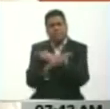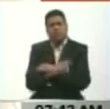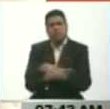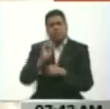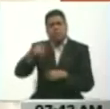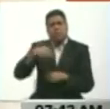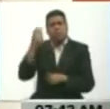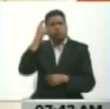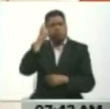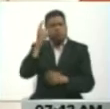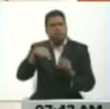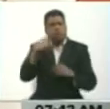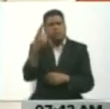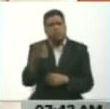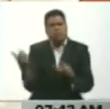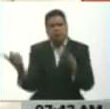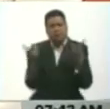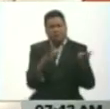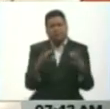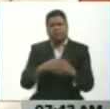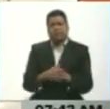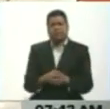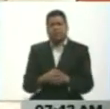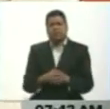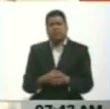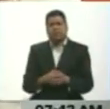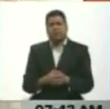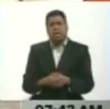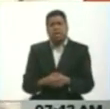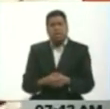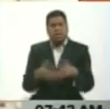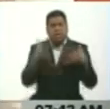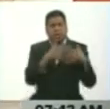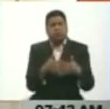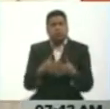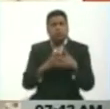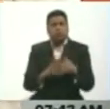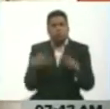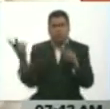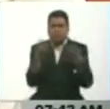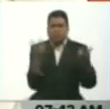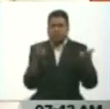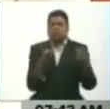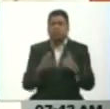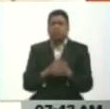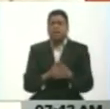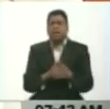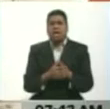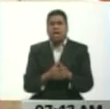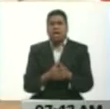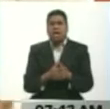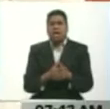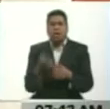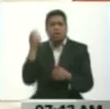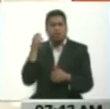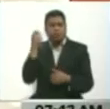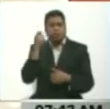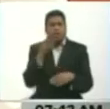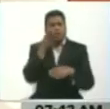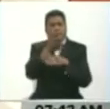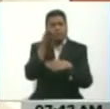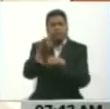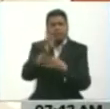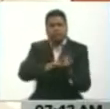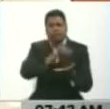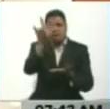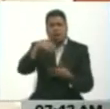después de una visita de diputados y diputadas de la oposición allá al Congreso norteamericano, días después se renovó esa ley que ya había sido aprobada